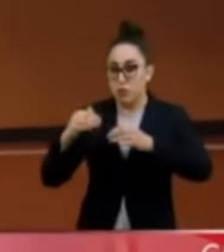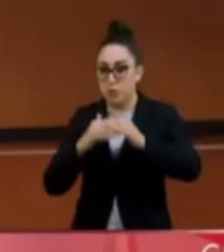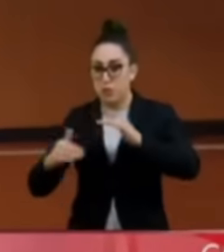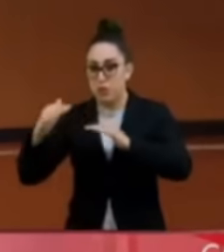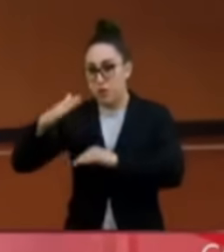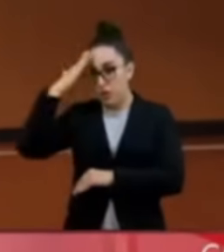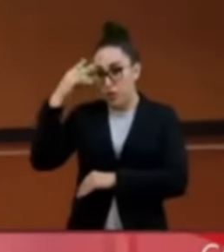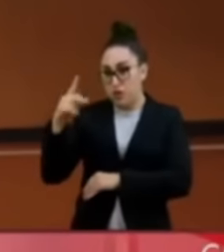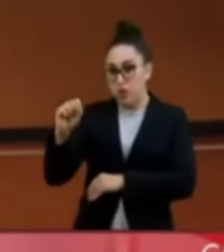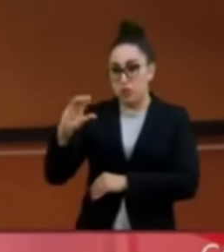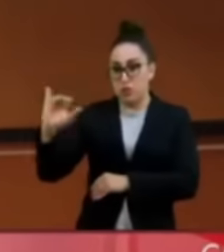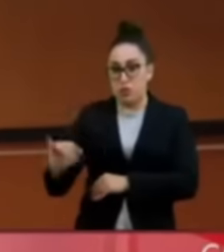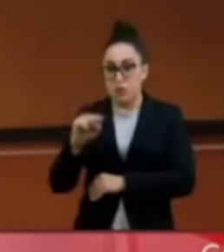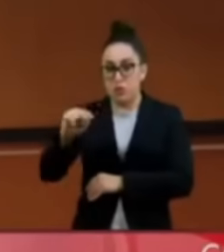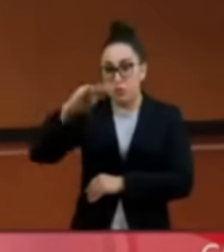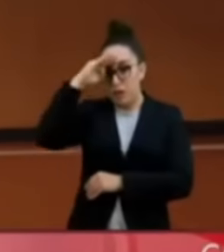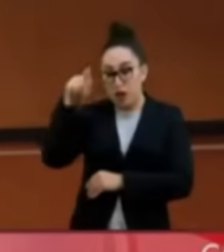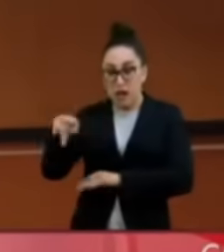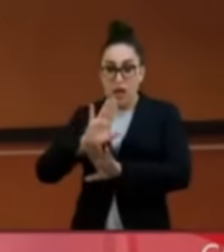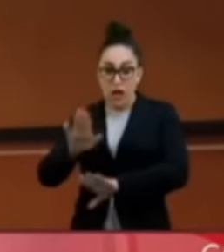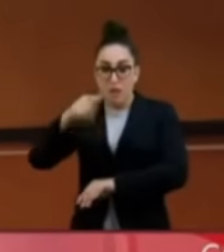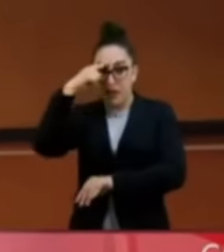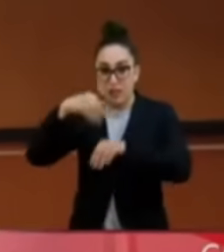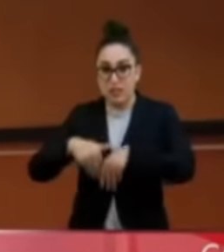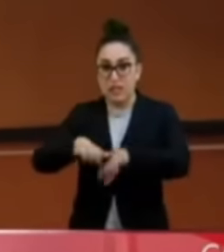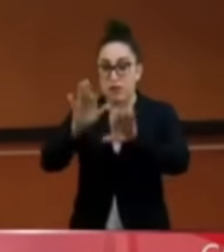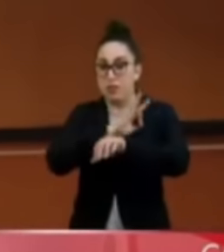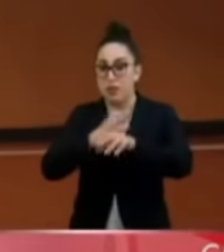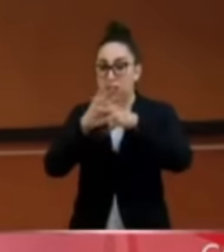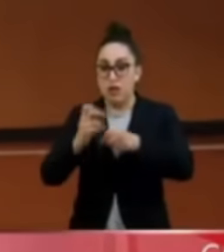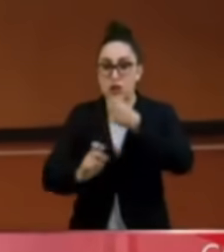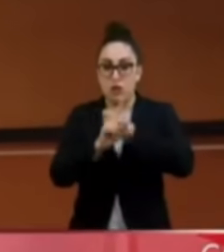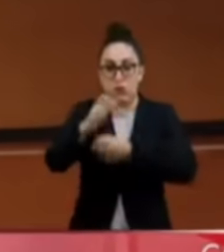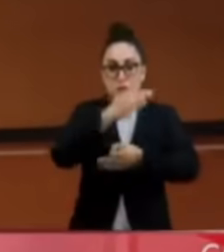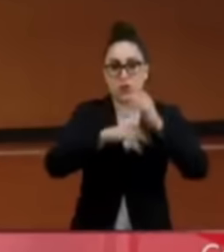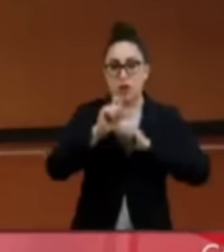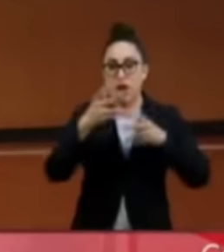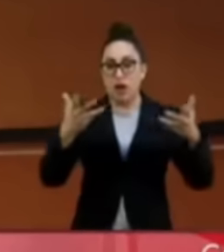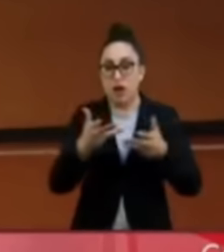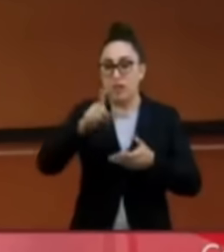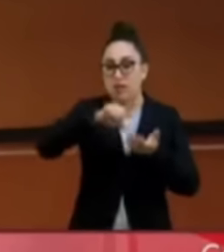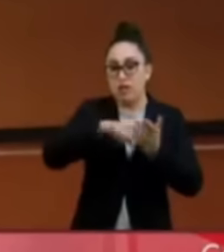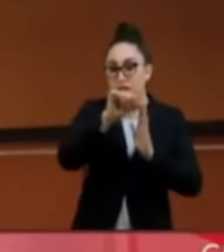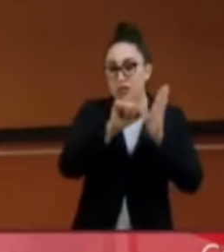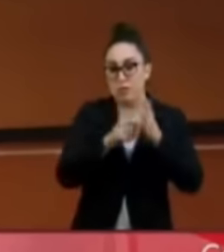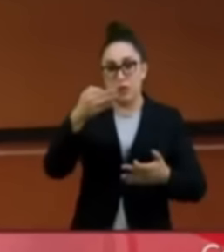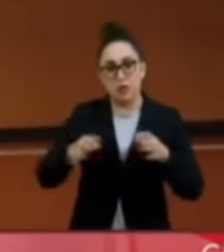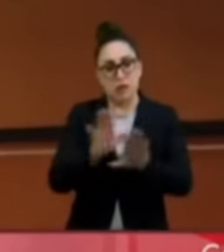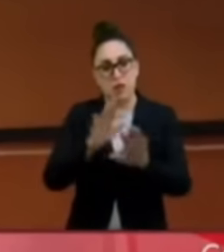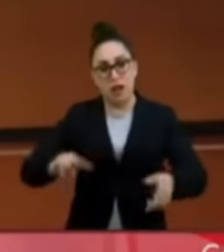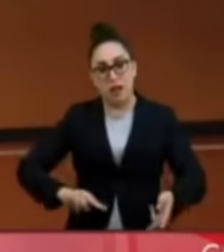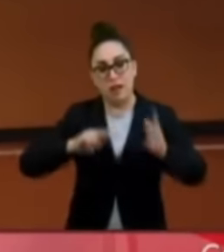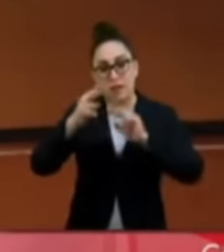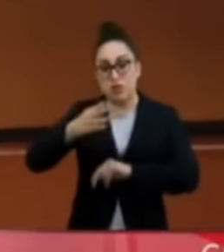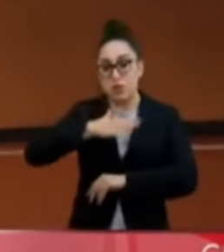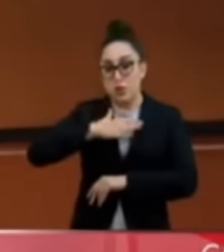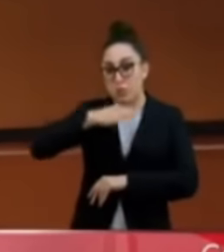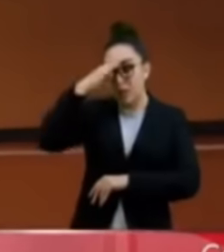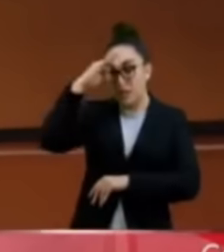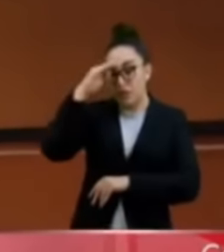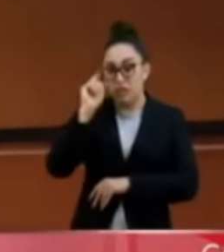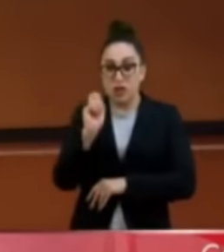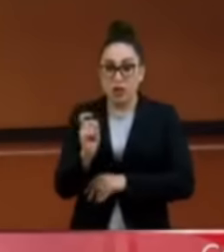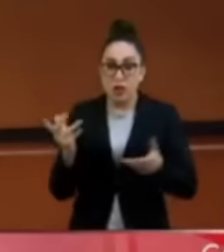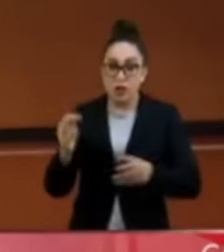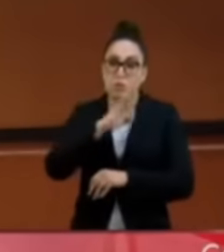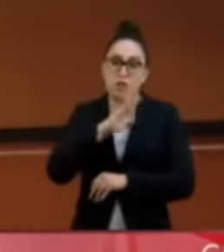ministras en automático vaya a resolver los problemas que aquejan al sistema judicial. Al contrario, lo que vamos a provocar es